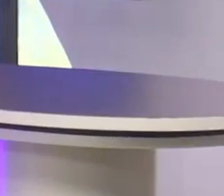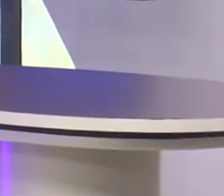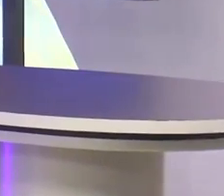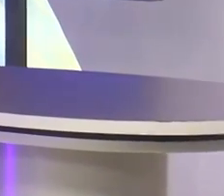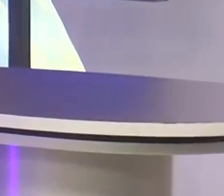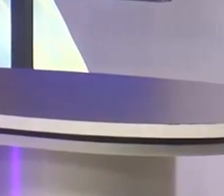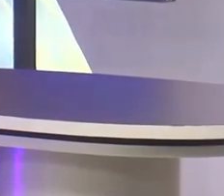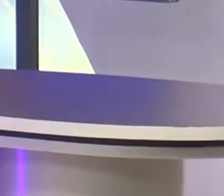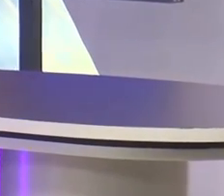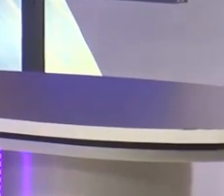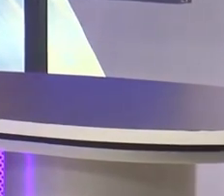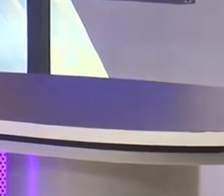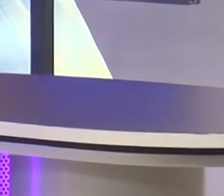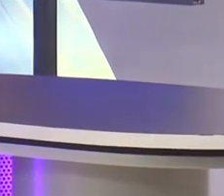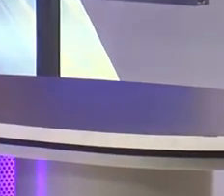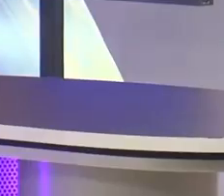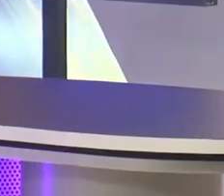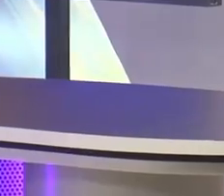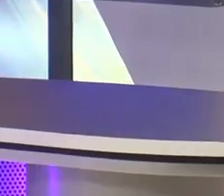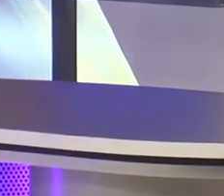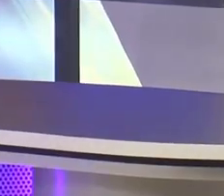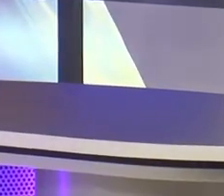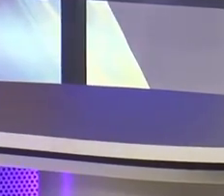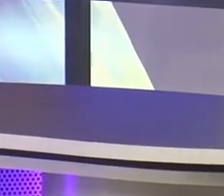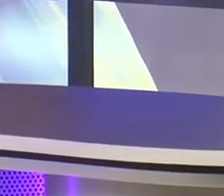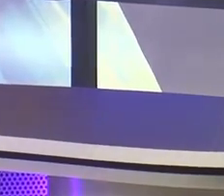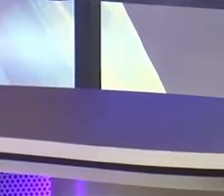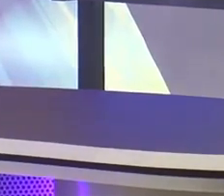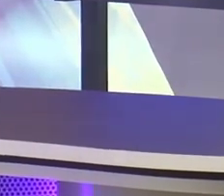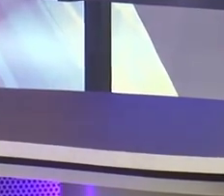Es el momento de darle paso a la mejor información de la cultura y el